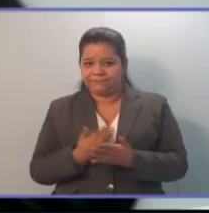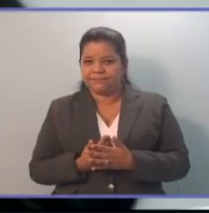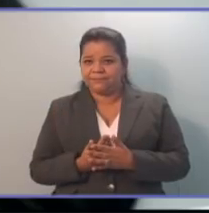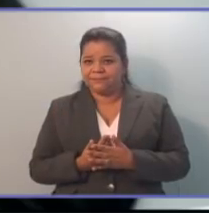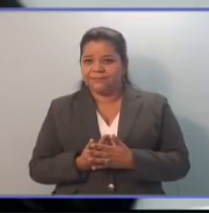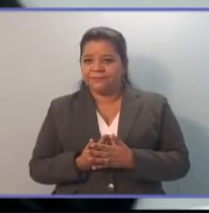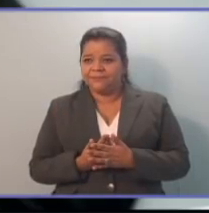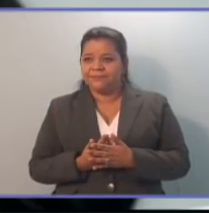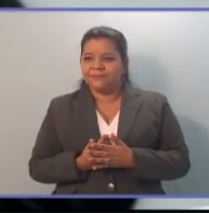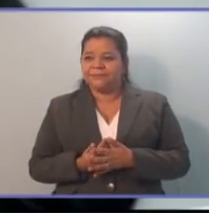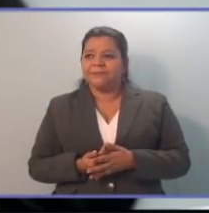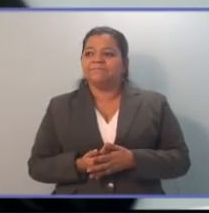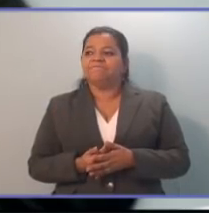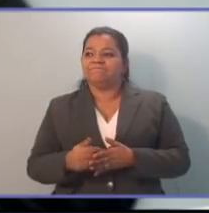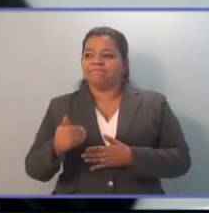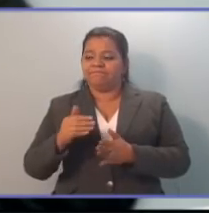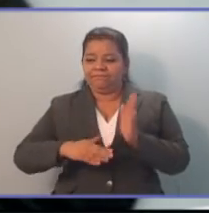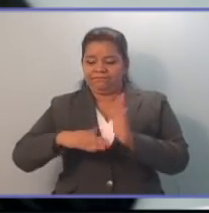de que